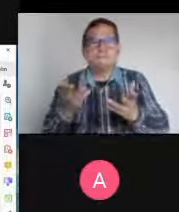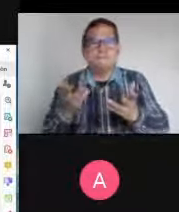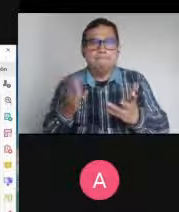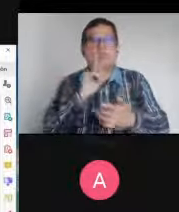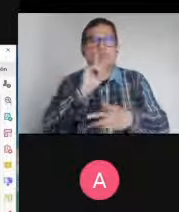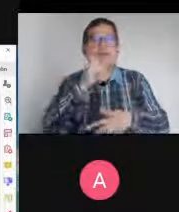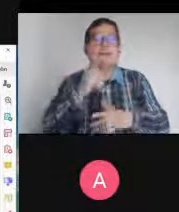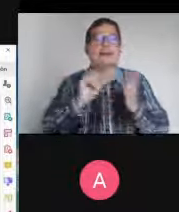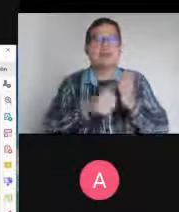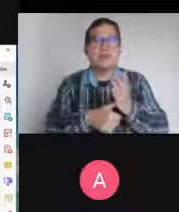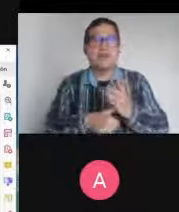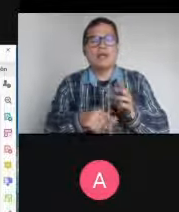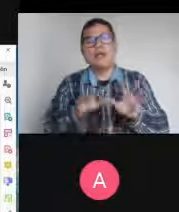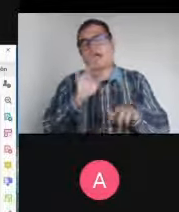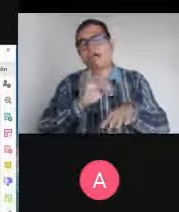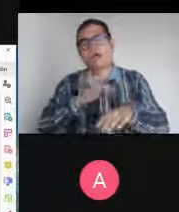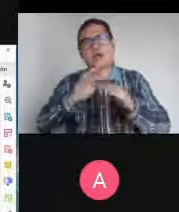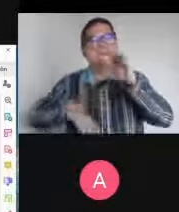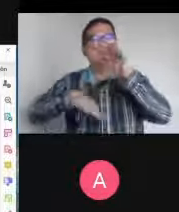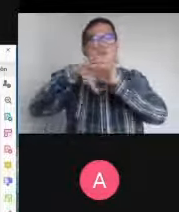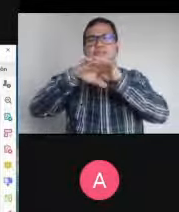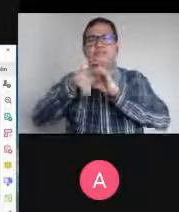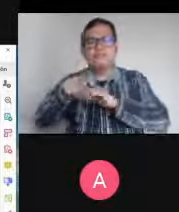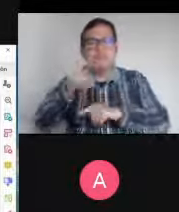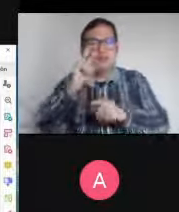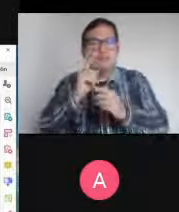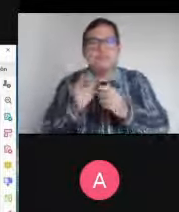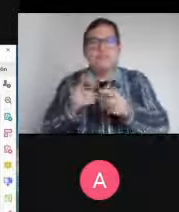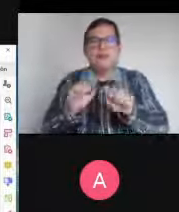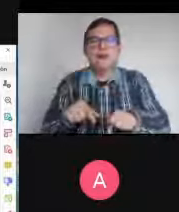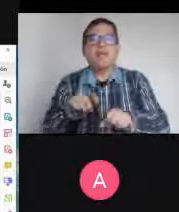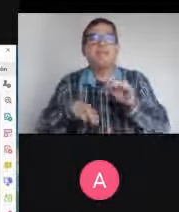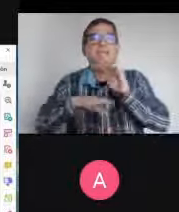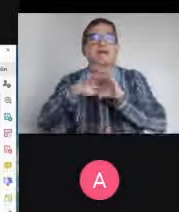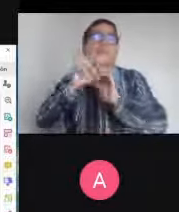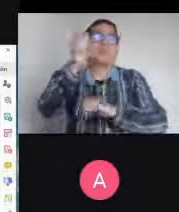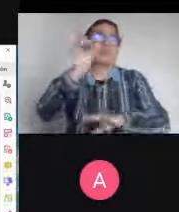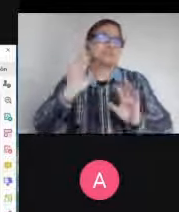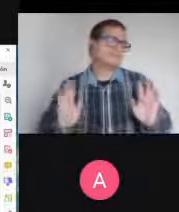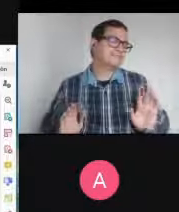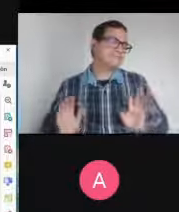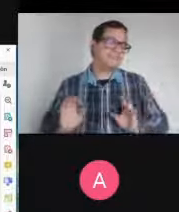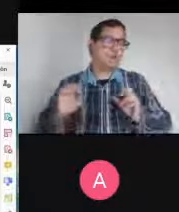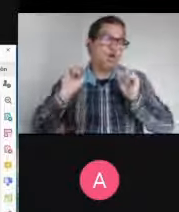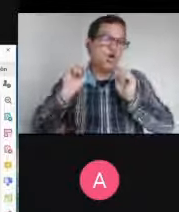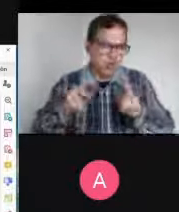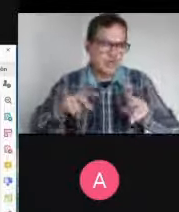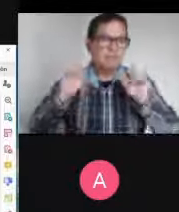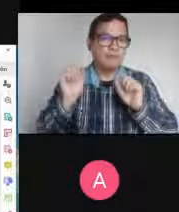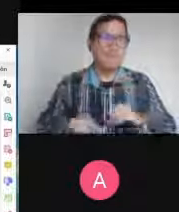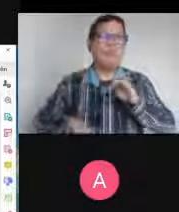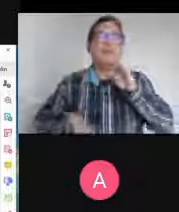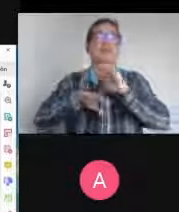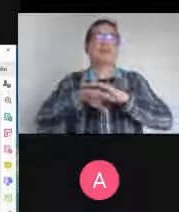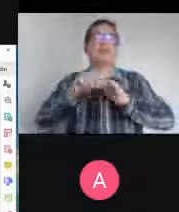Entonces, si el máximo es 10, pues trabajaríamos hasta 10, ¿listos? Si nuestro código más los 6 voltios iniciales se pasa, entonces